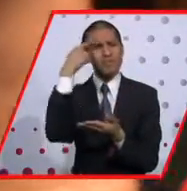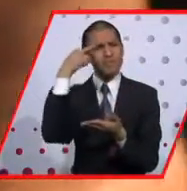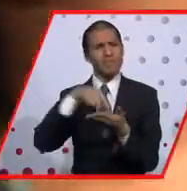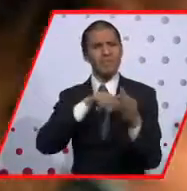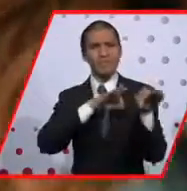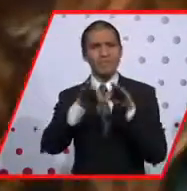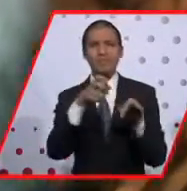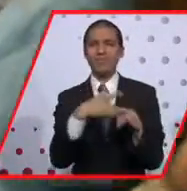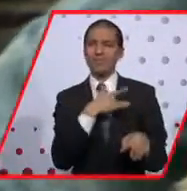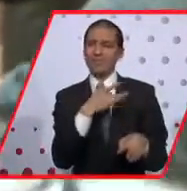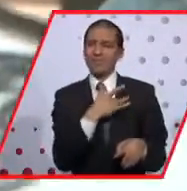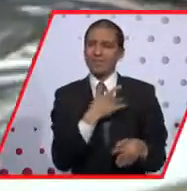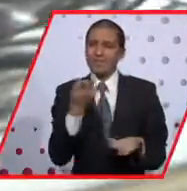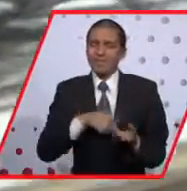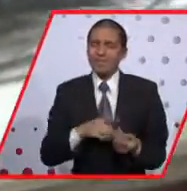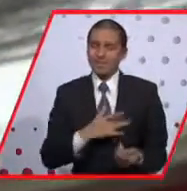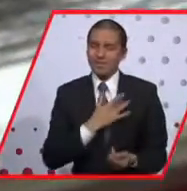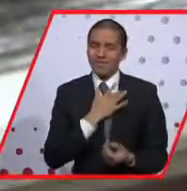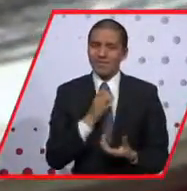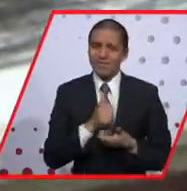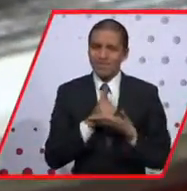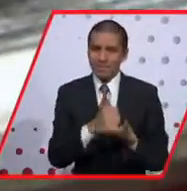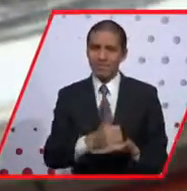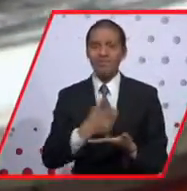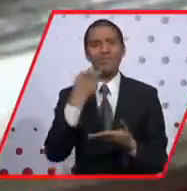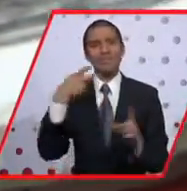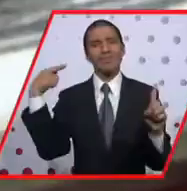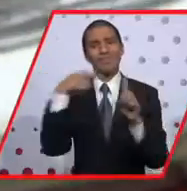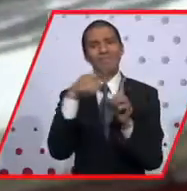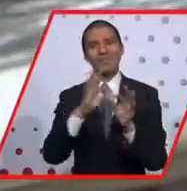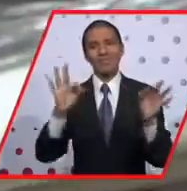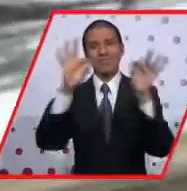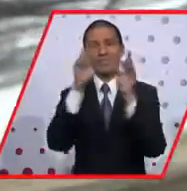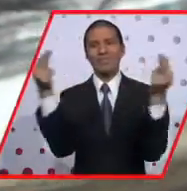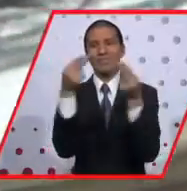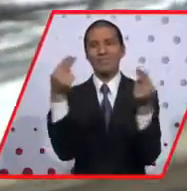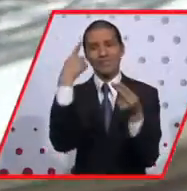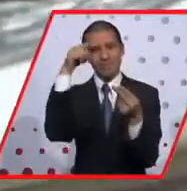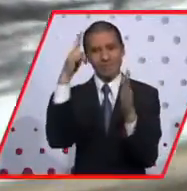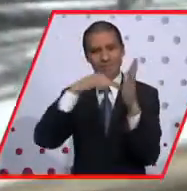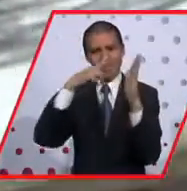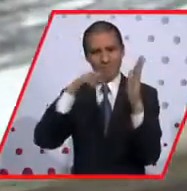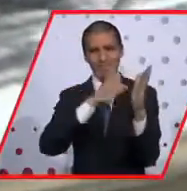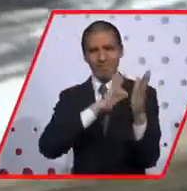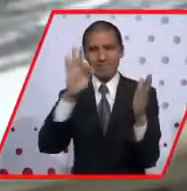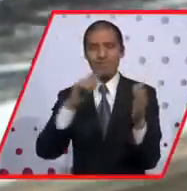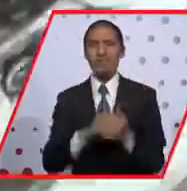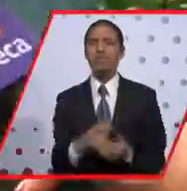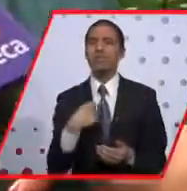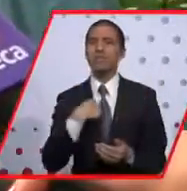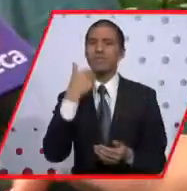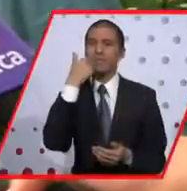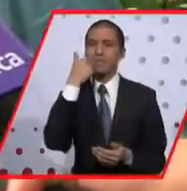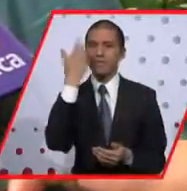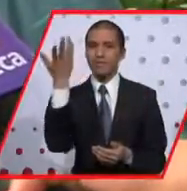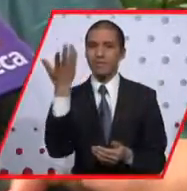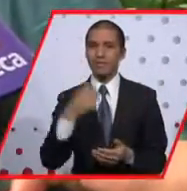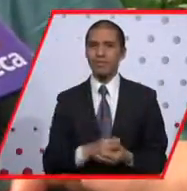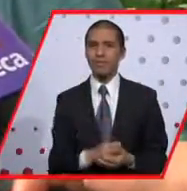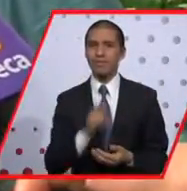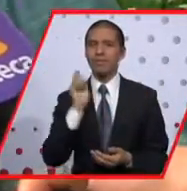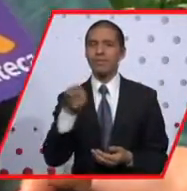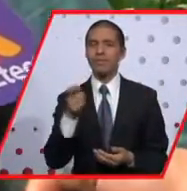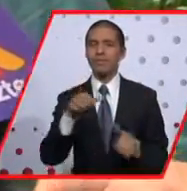es una satisfacción espiritual y para ello primero se debe tener el don del dibujo. Lo que a mí me interesa es el